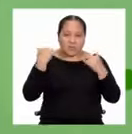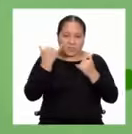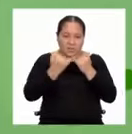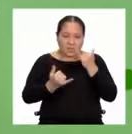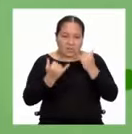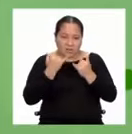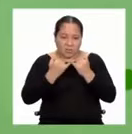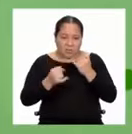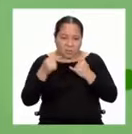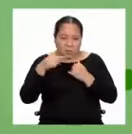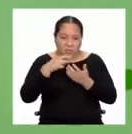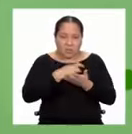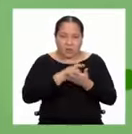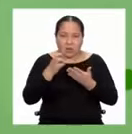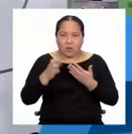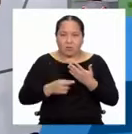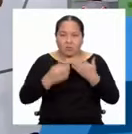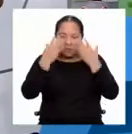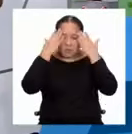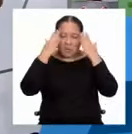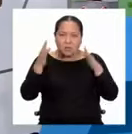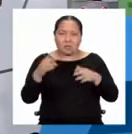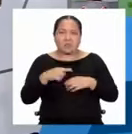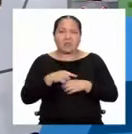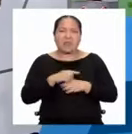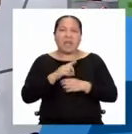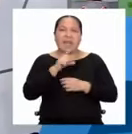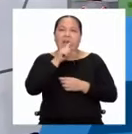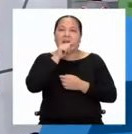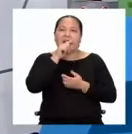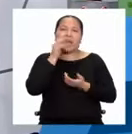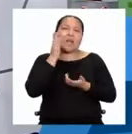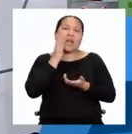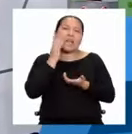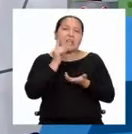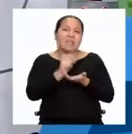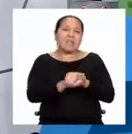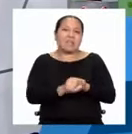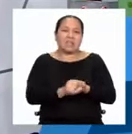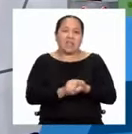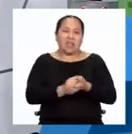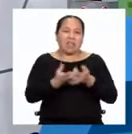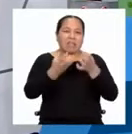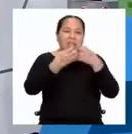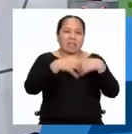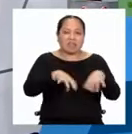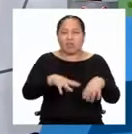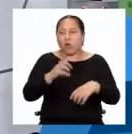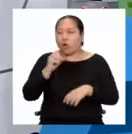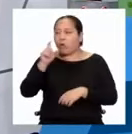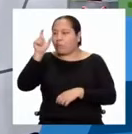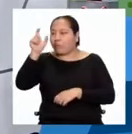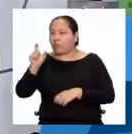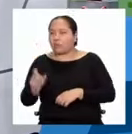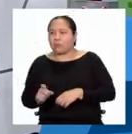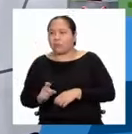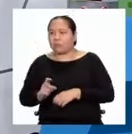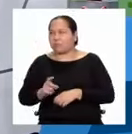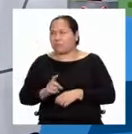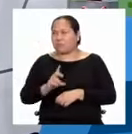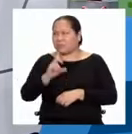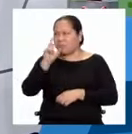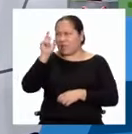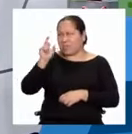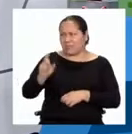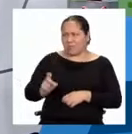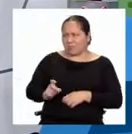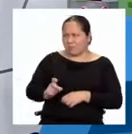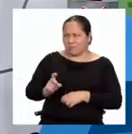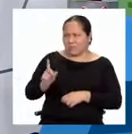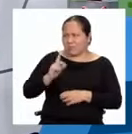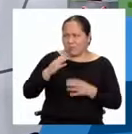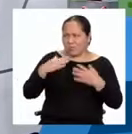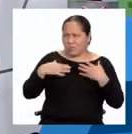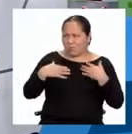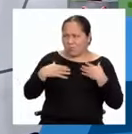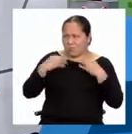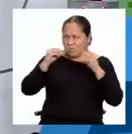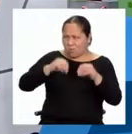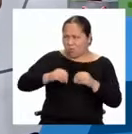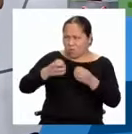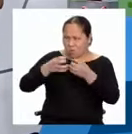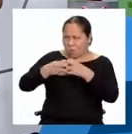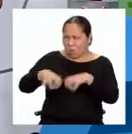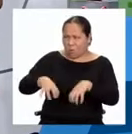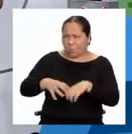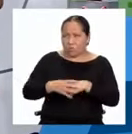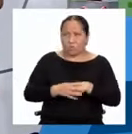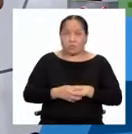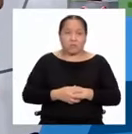de gallina, dinosaurio o de humano. Bueno, de humano creo que es imposible. No hay ningún humano que ponga huevos así.